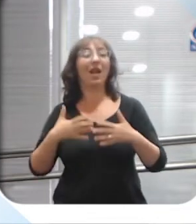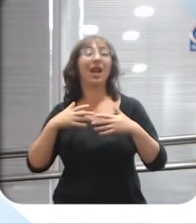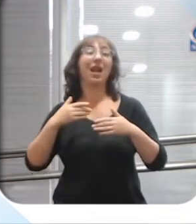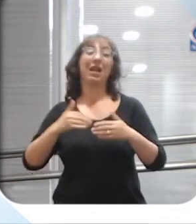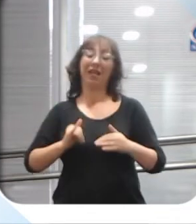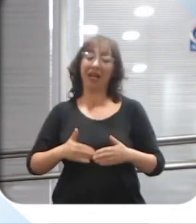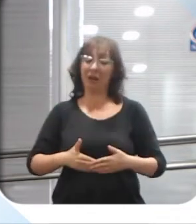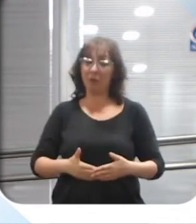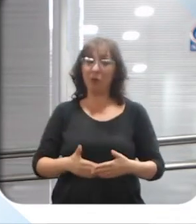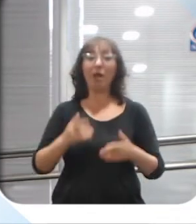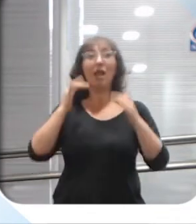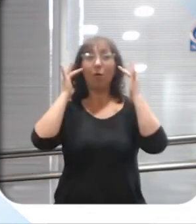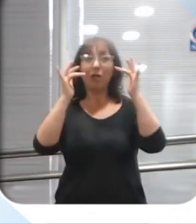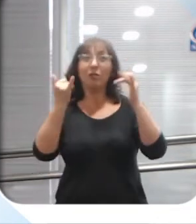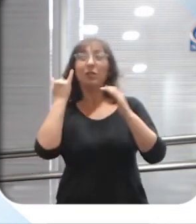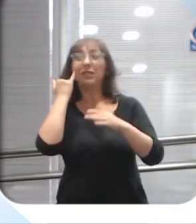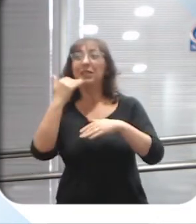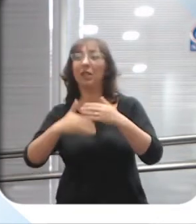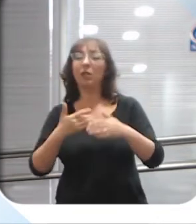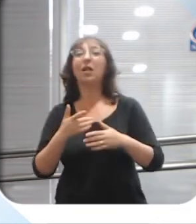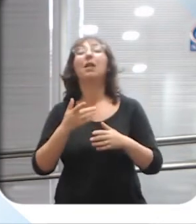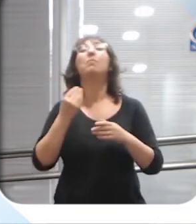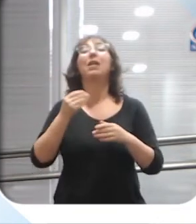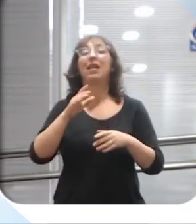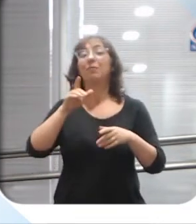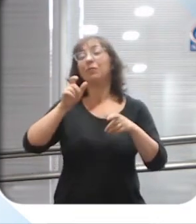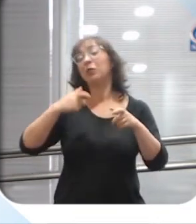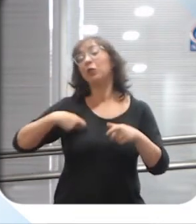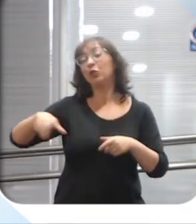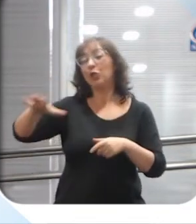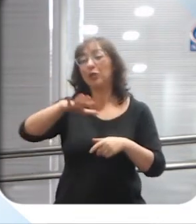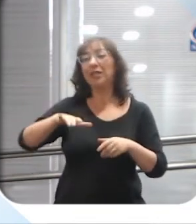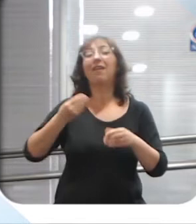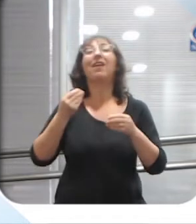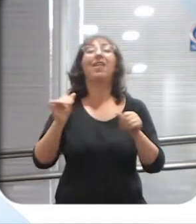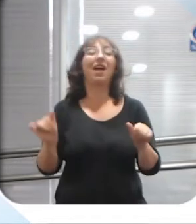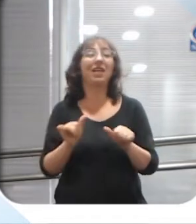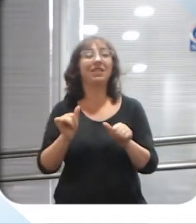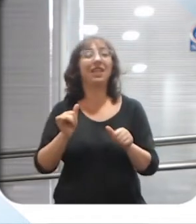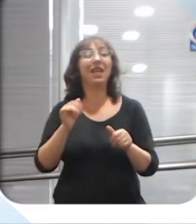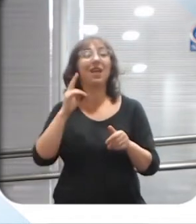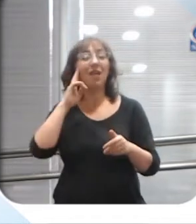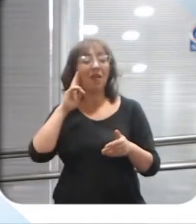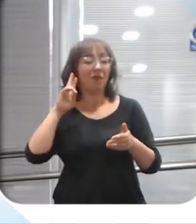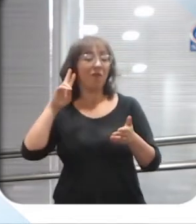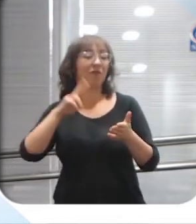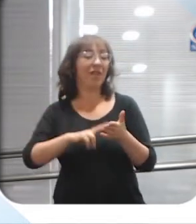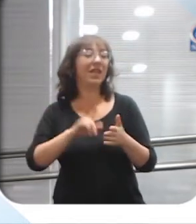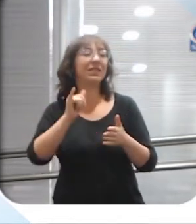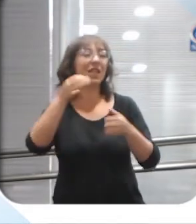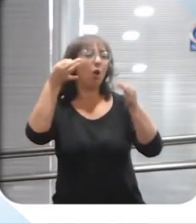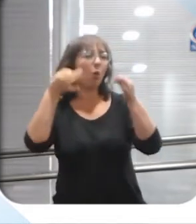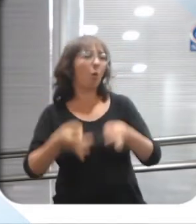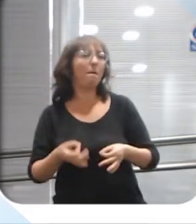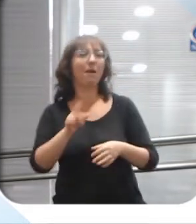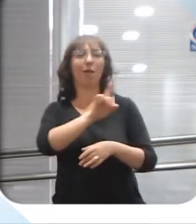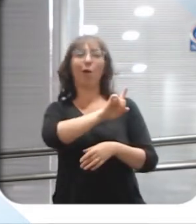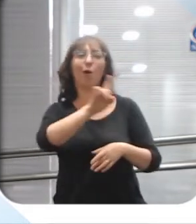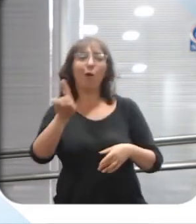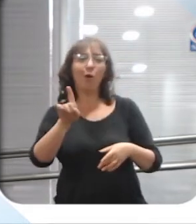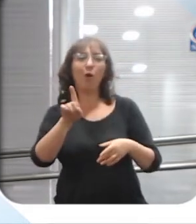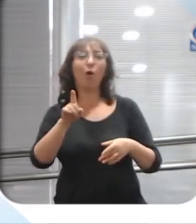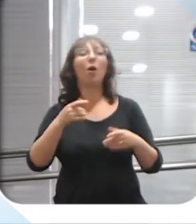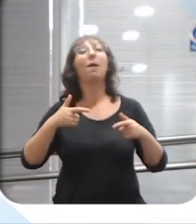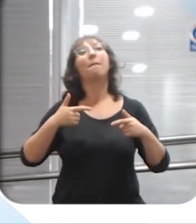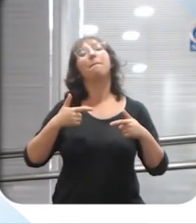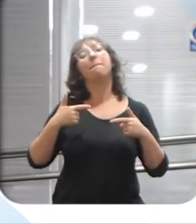puntualmente. Entonces la sociedad civil lo que hace es fijarse si se están cumpliendo al